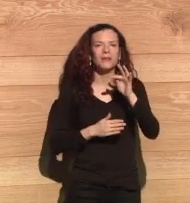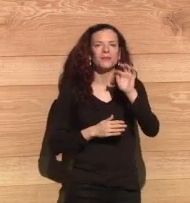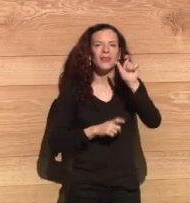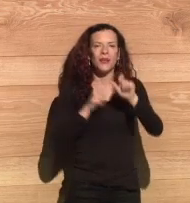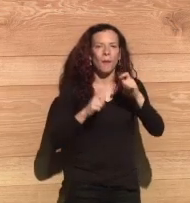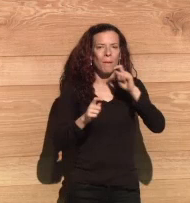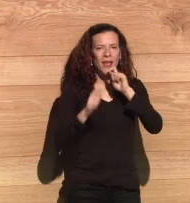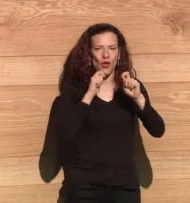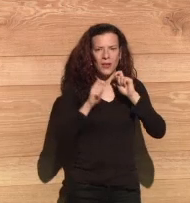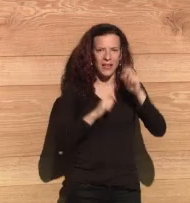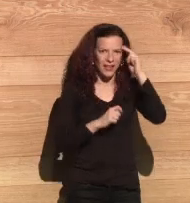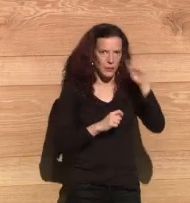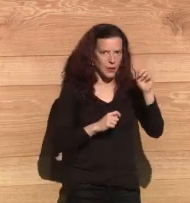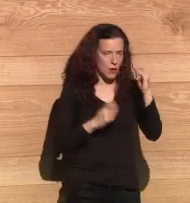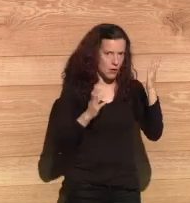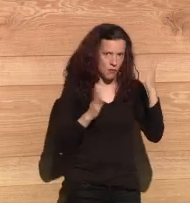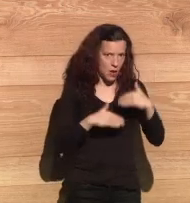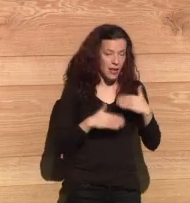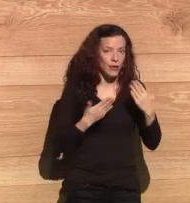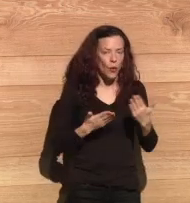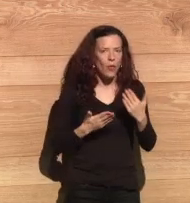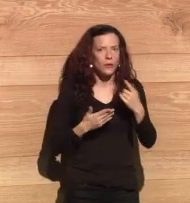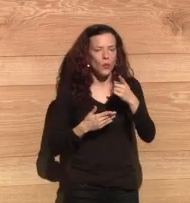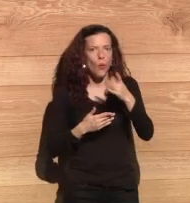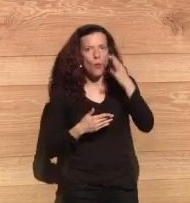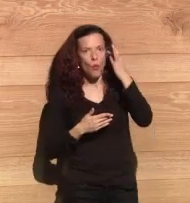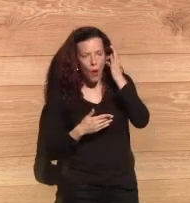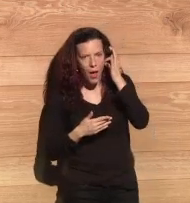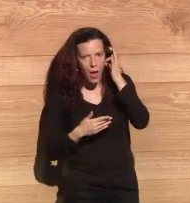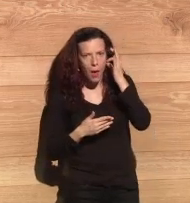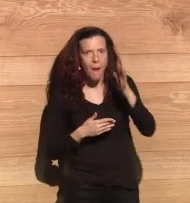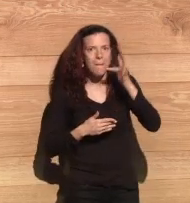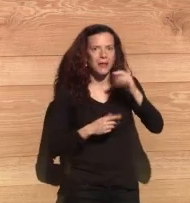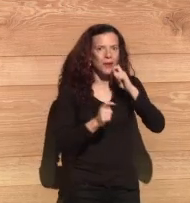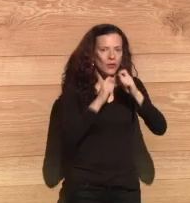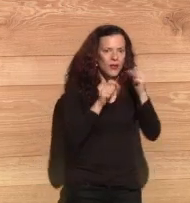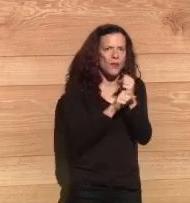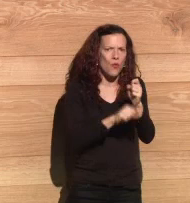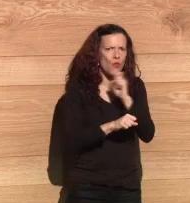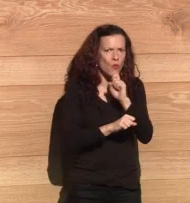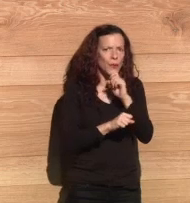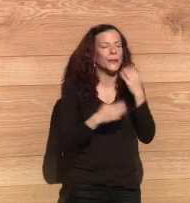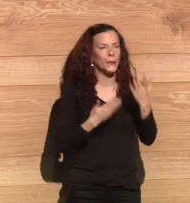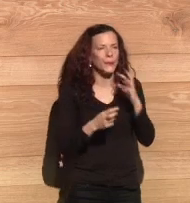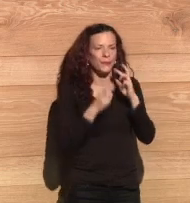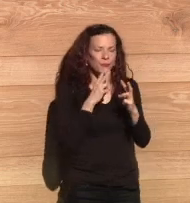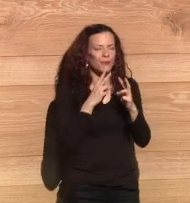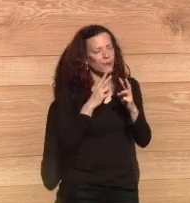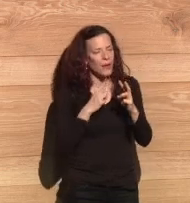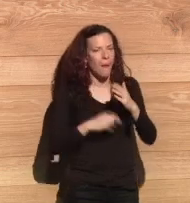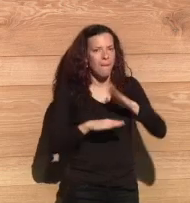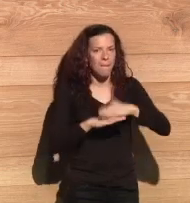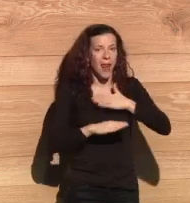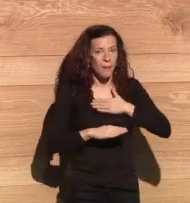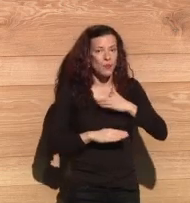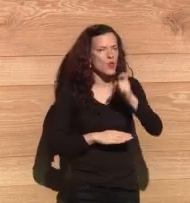los dos óbices de ser mujer y periodista, ¿cómo se puede trabajar allí? Es muy difícil. La verdad, no les voy a mentir. Para mí,